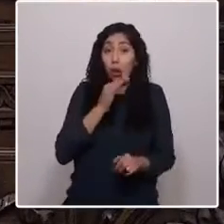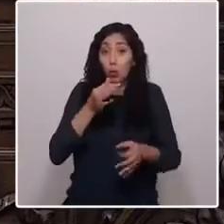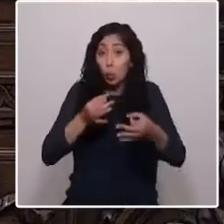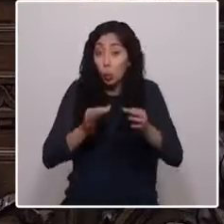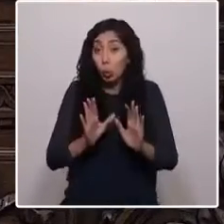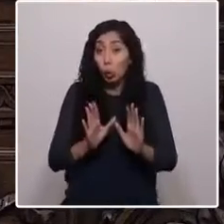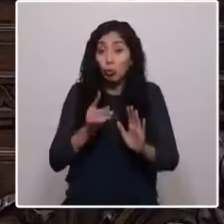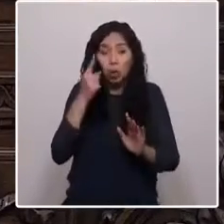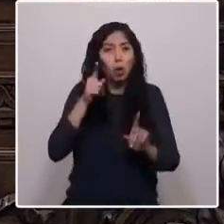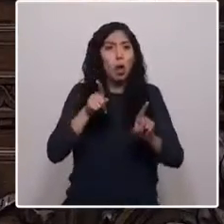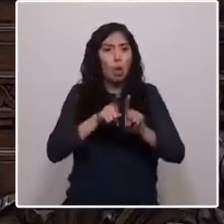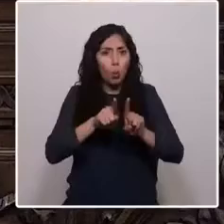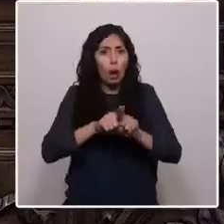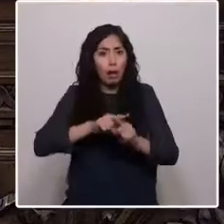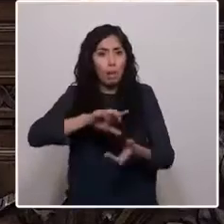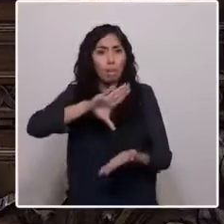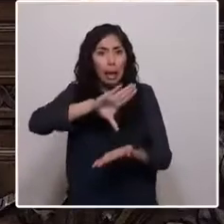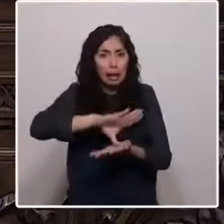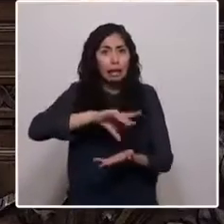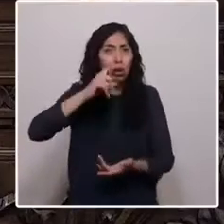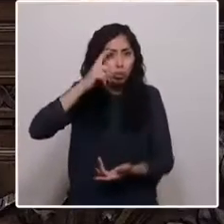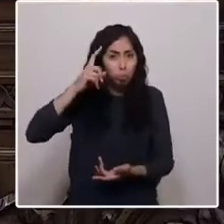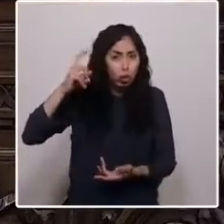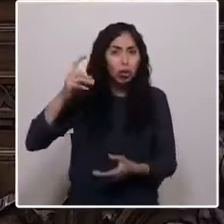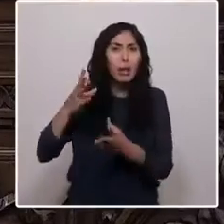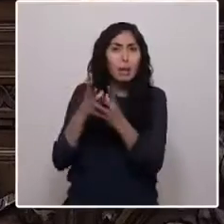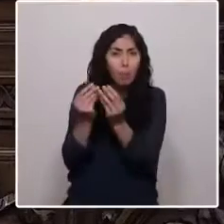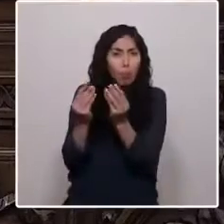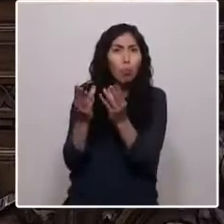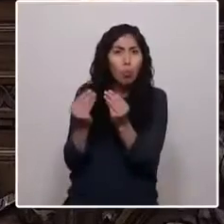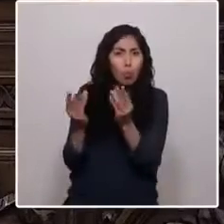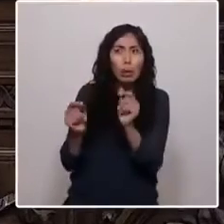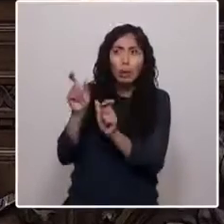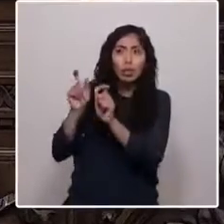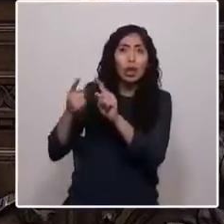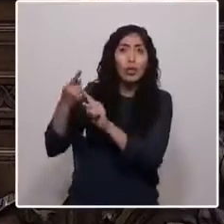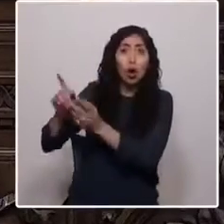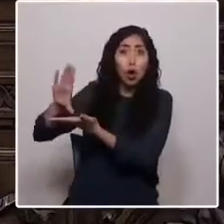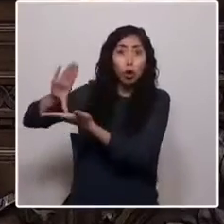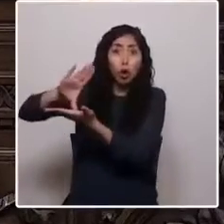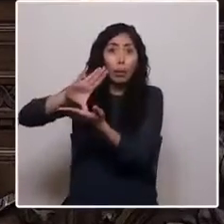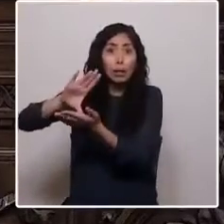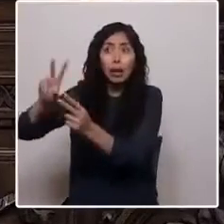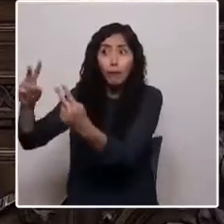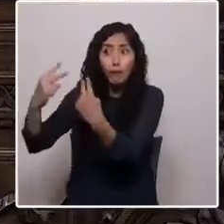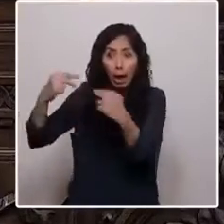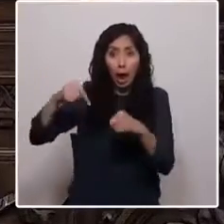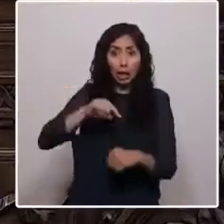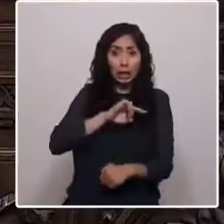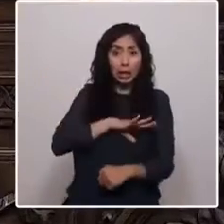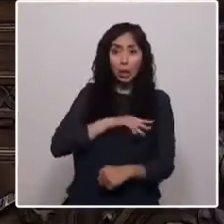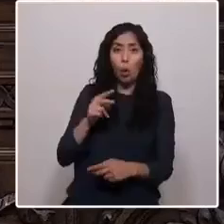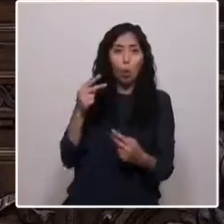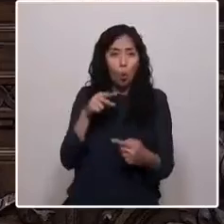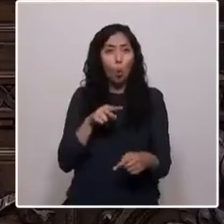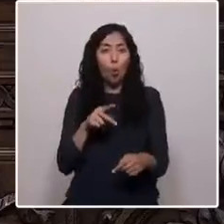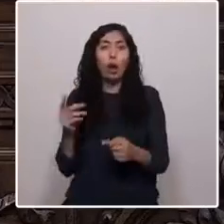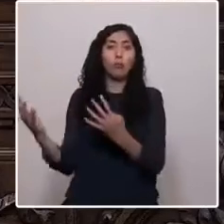el país de los sueños de millones de hermanos inmigrantes de la América Latina sufriente.